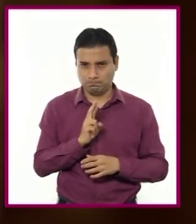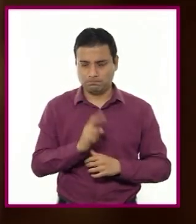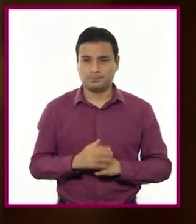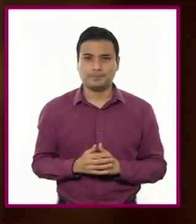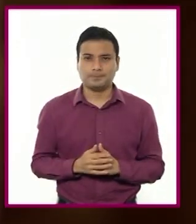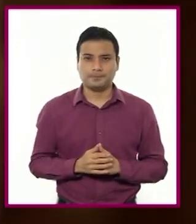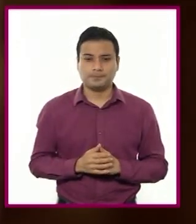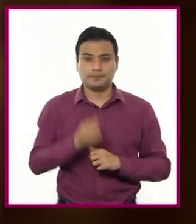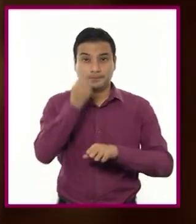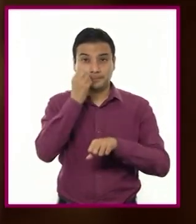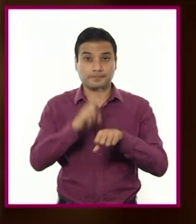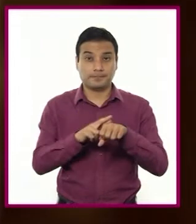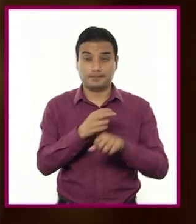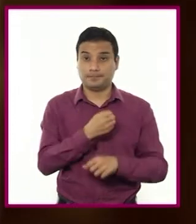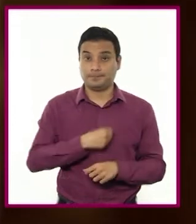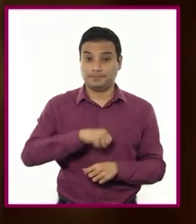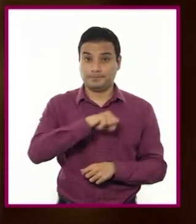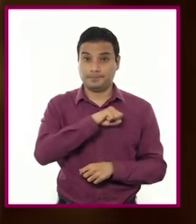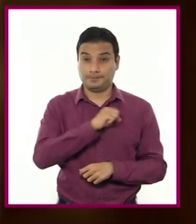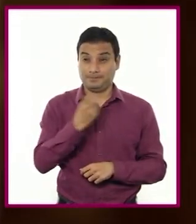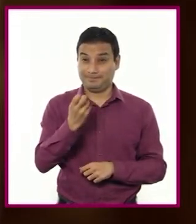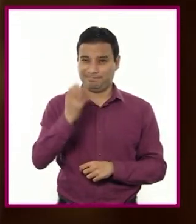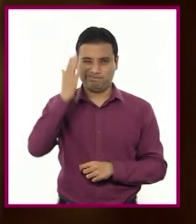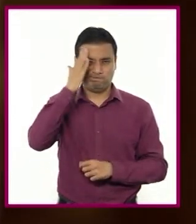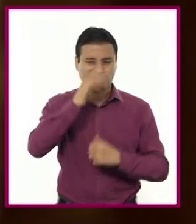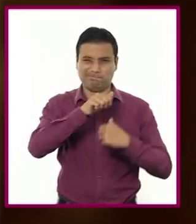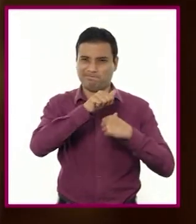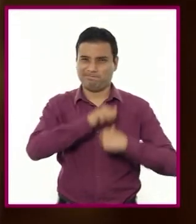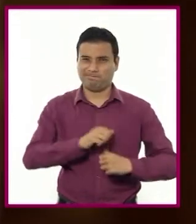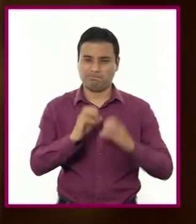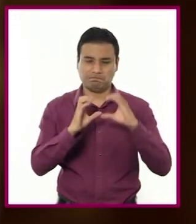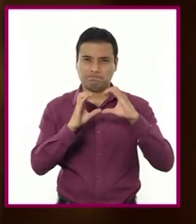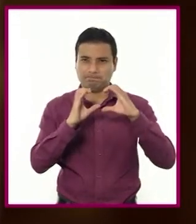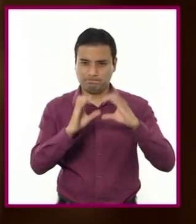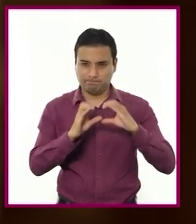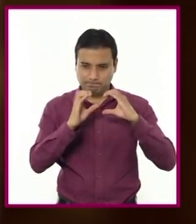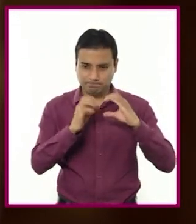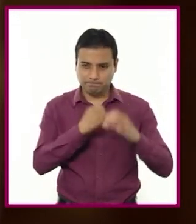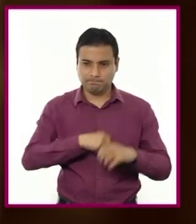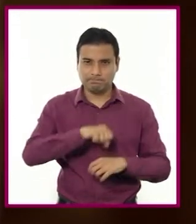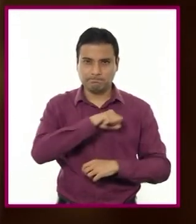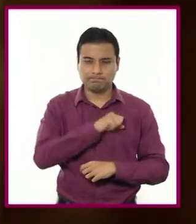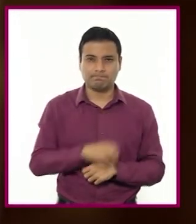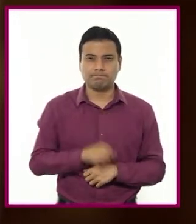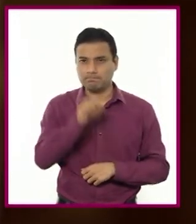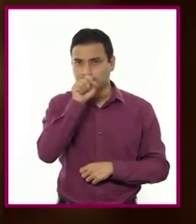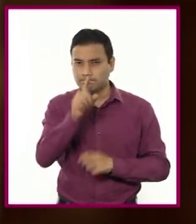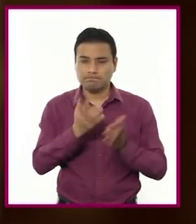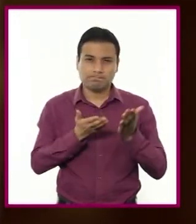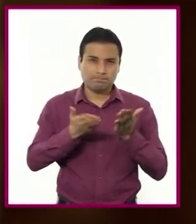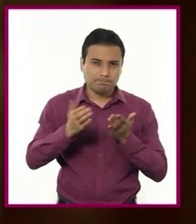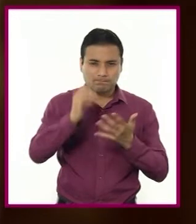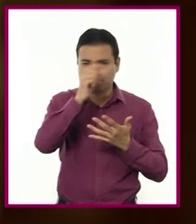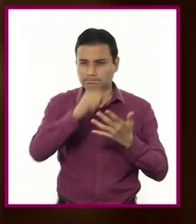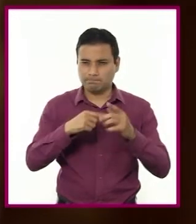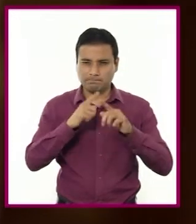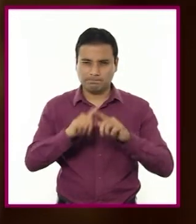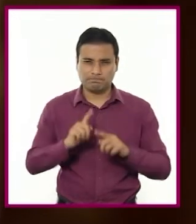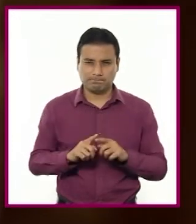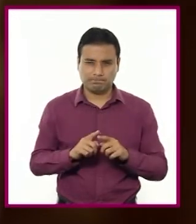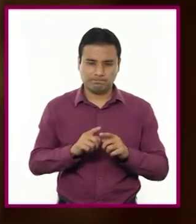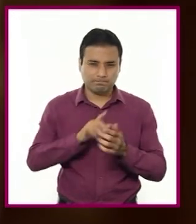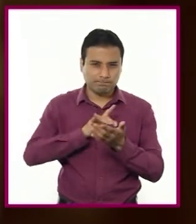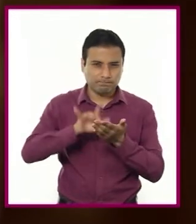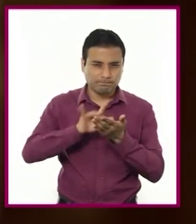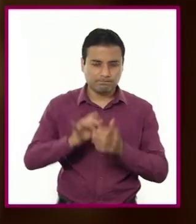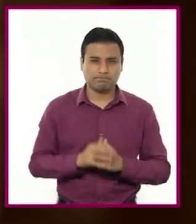La Secretaría de Salud es la responsable del cuidado de la salud y la promoción de los servicios sanitarios. Su